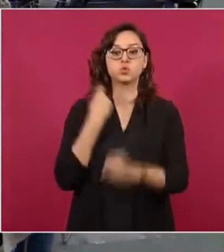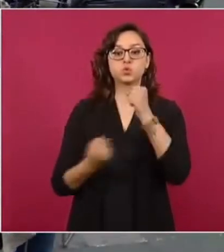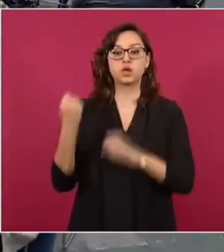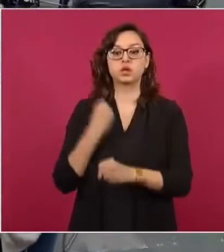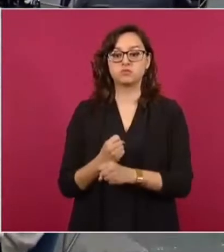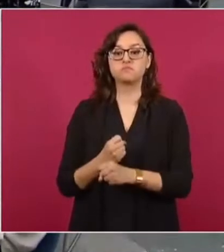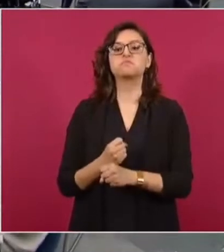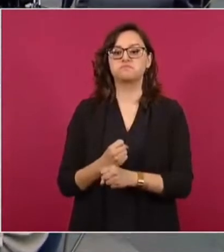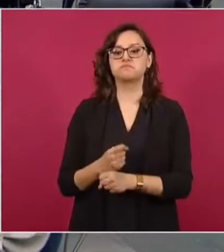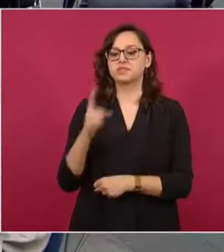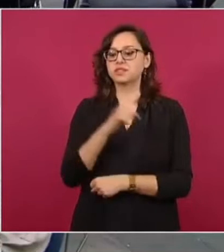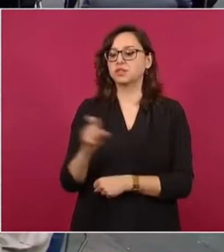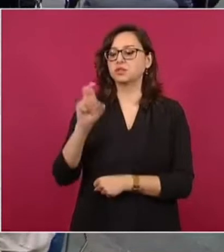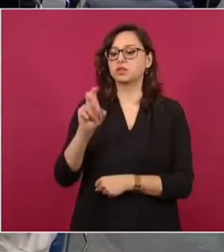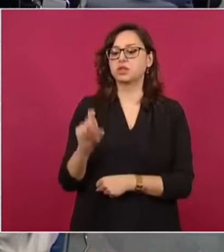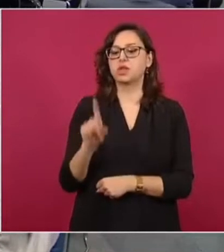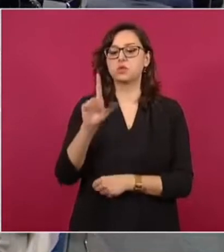de